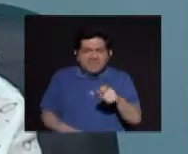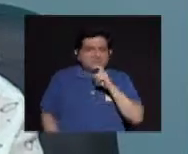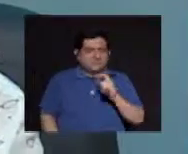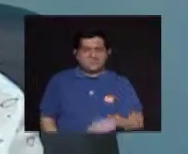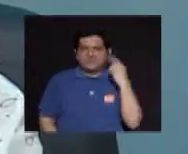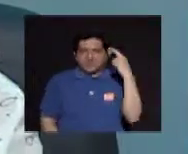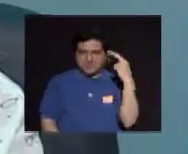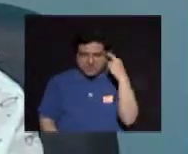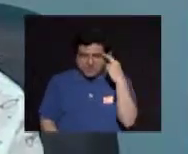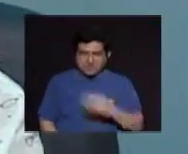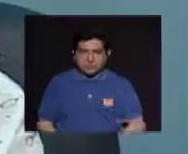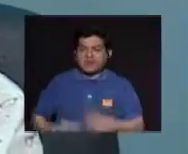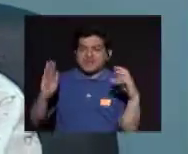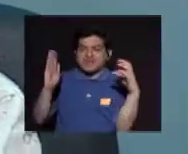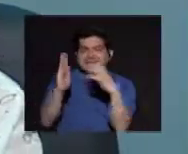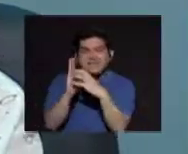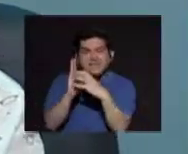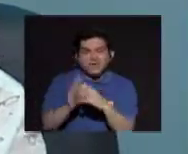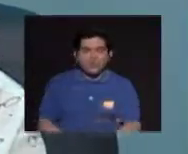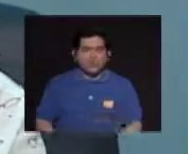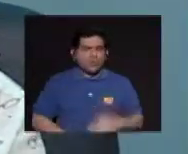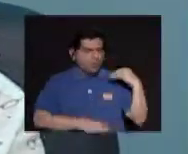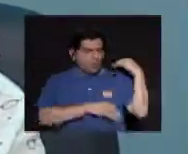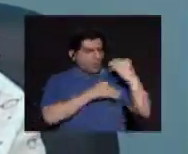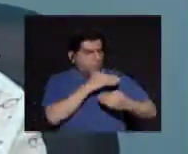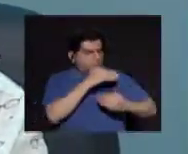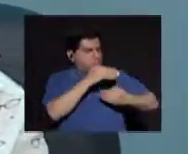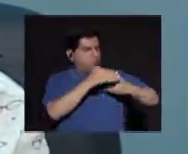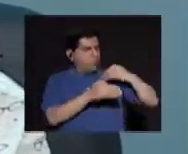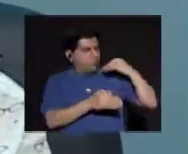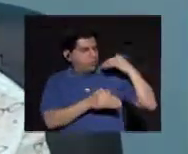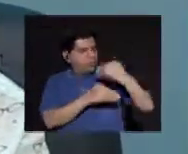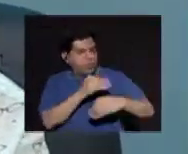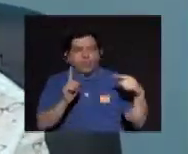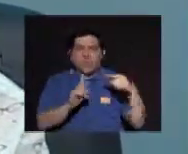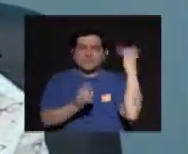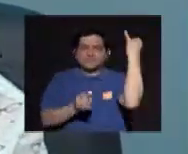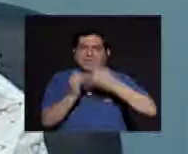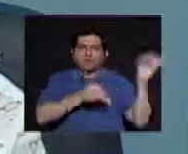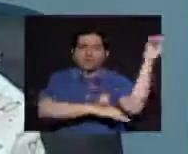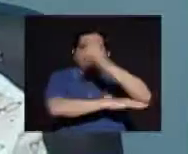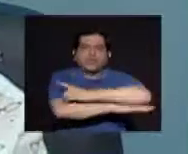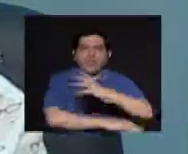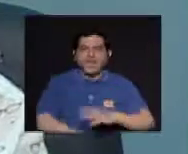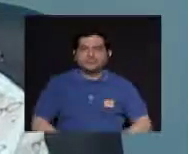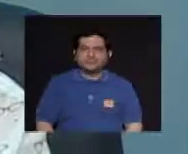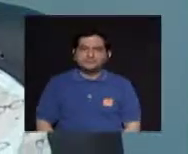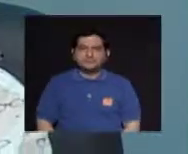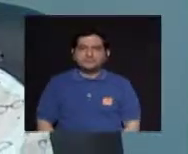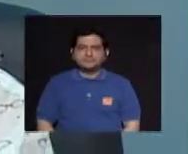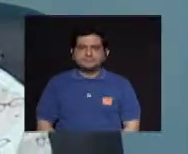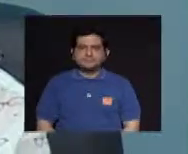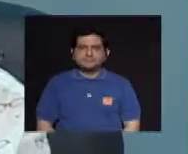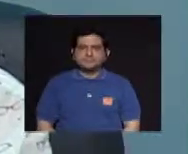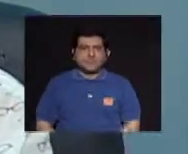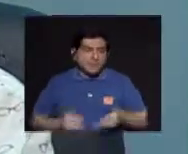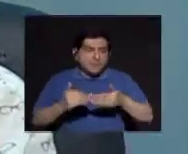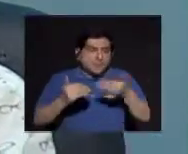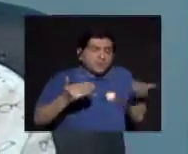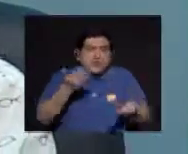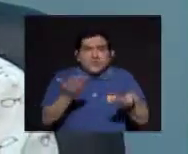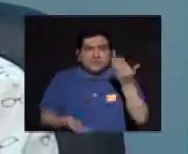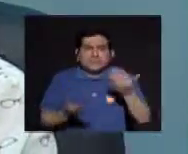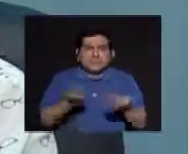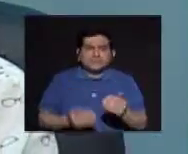difíciles, porque el guión estaba evolucionando casi que hasta el último día. O sea, ¿por qué? Porque